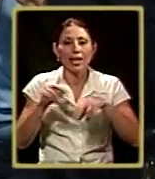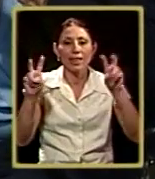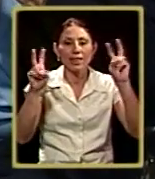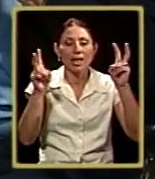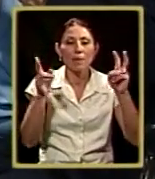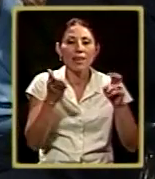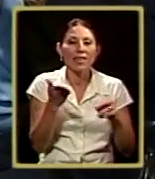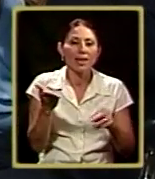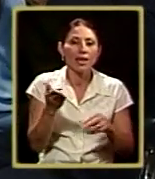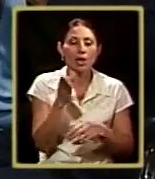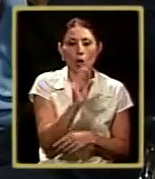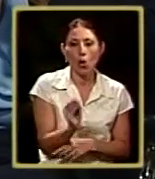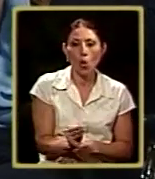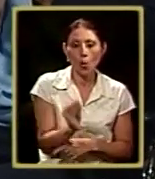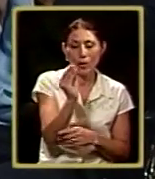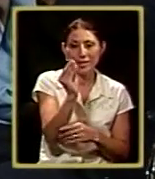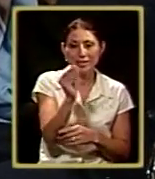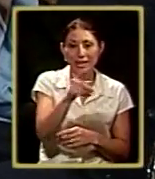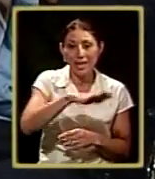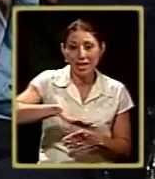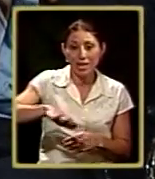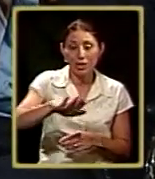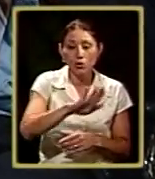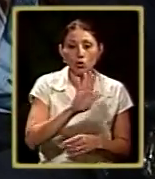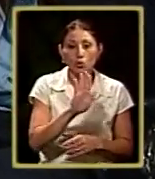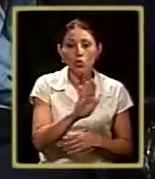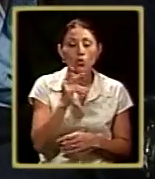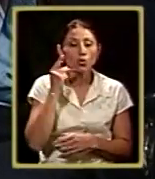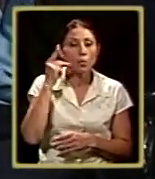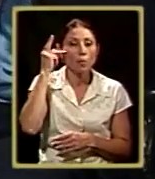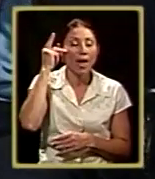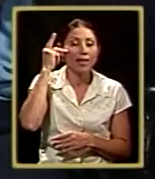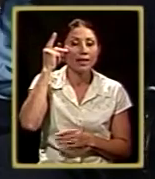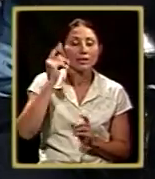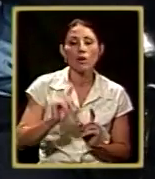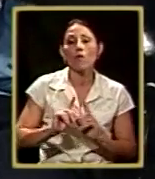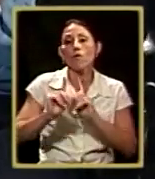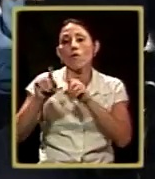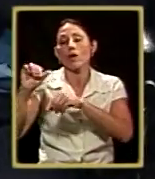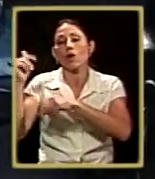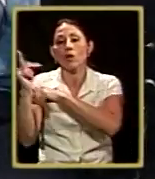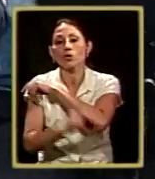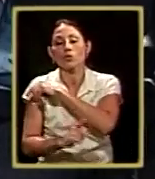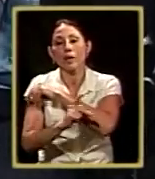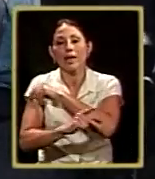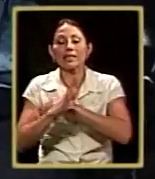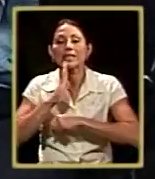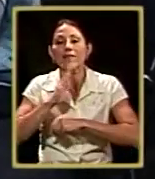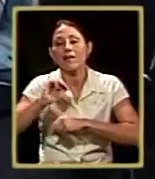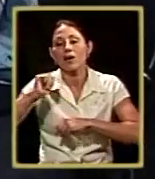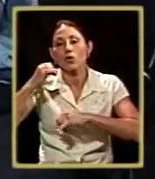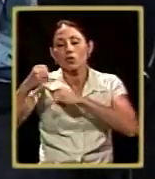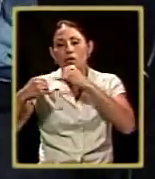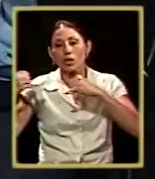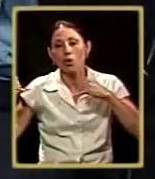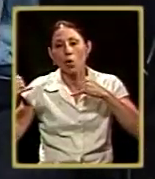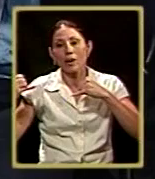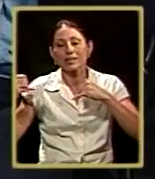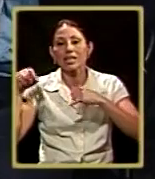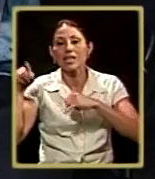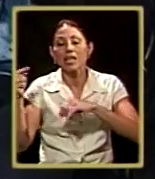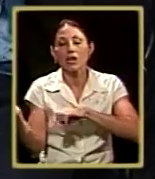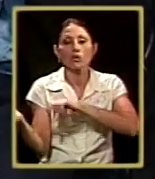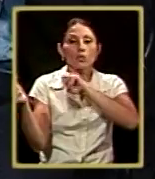cuyos padres emigraron a países anglófonos y regresaron, o que ellos mismos emigraron y que regresaron, porque